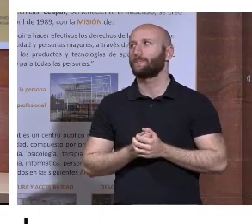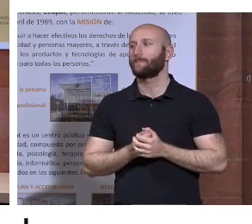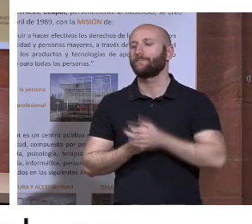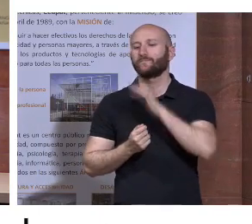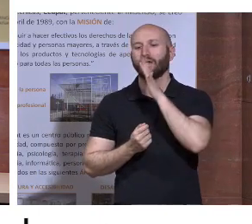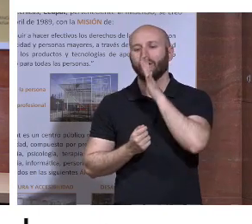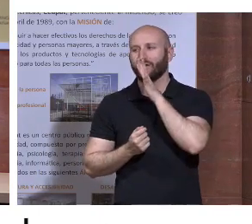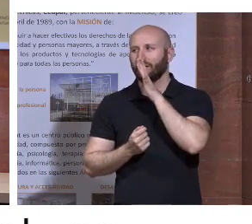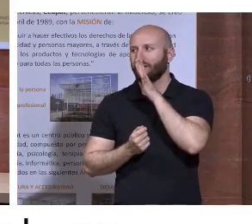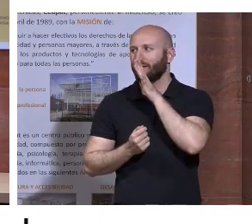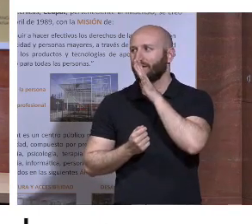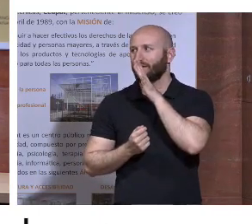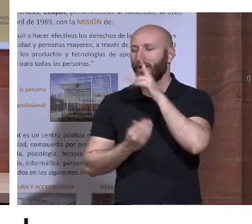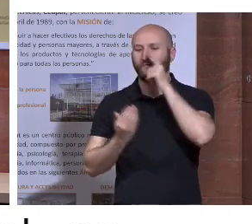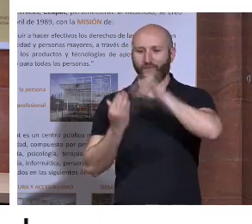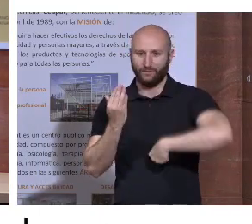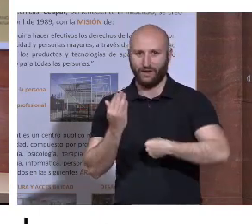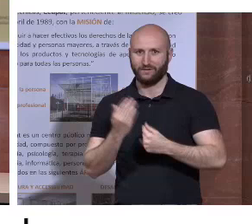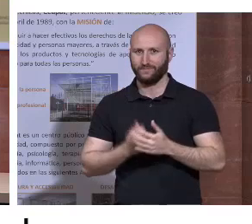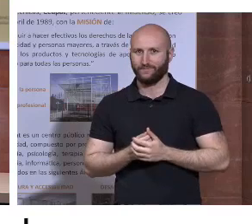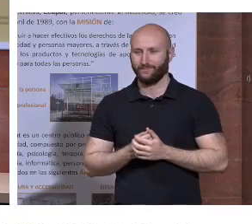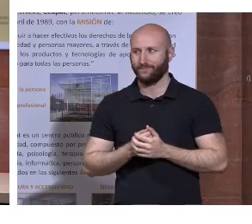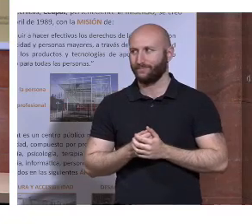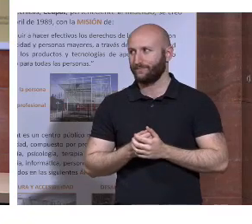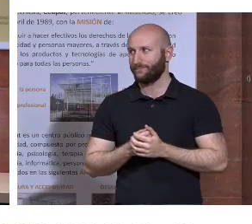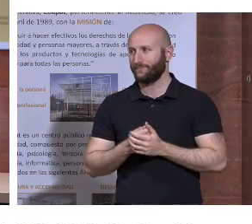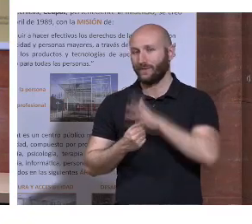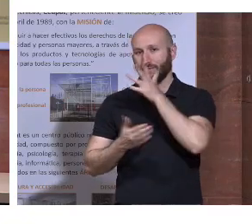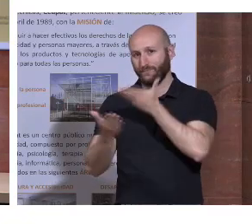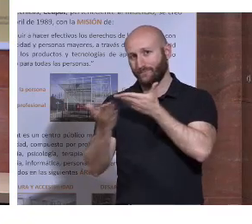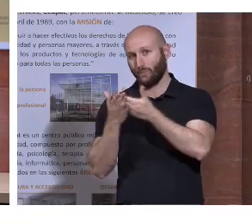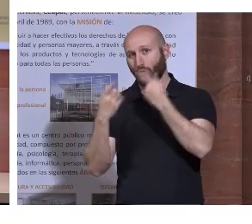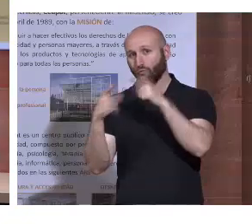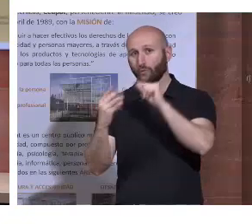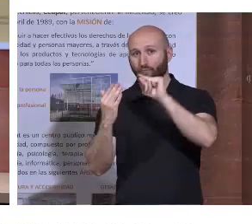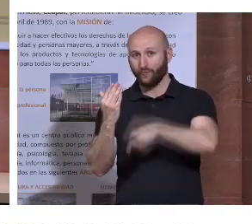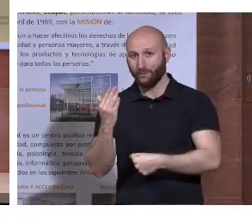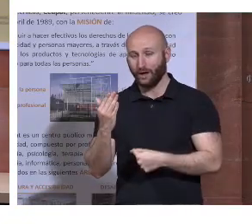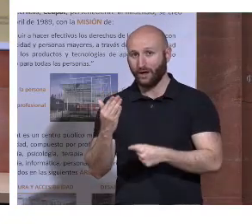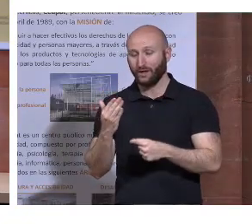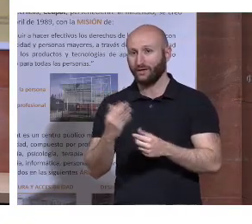Vamos a firmar. Y te voy a pedir que firmes.